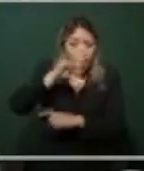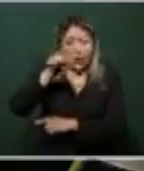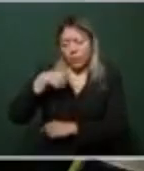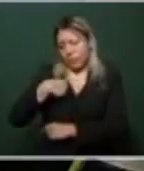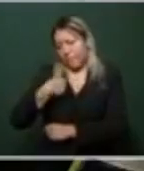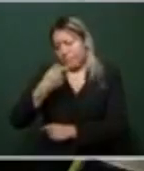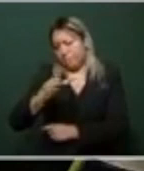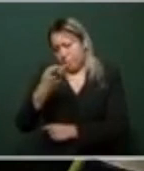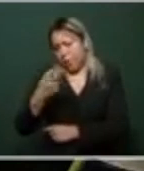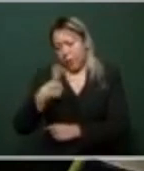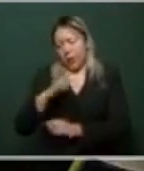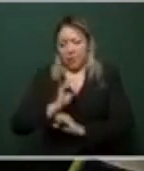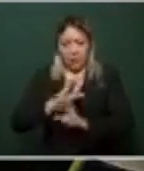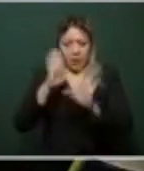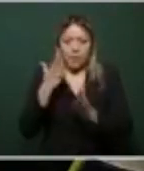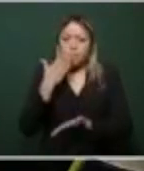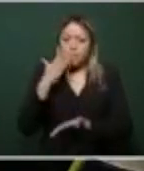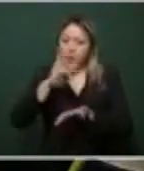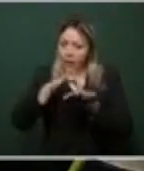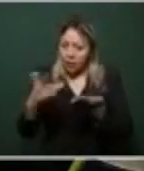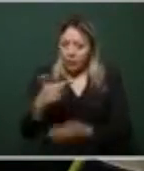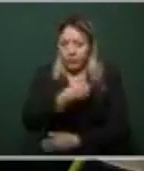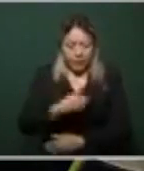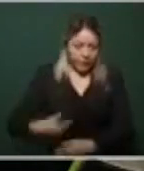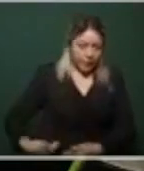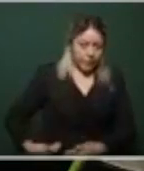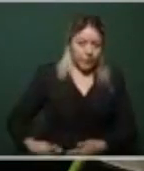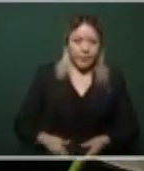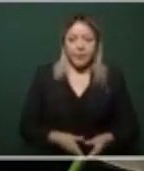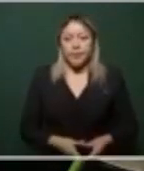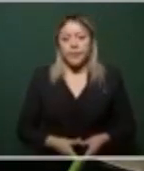Muchas gracias, presidente. Gracias a todas.